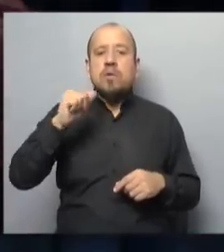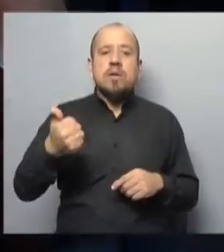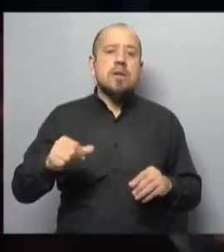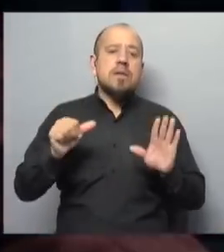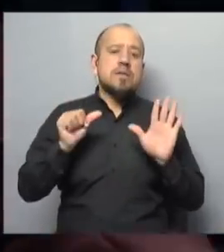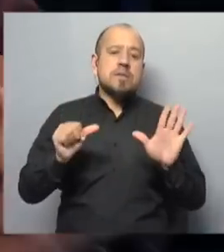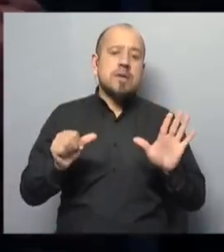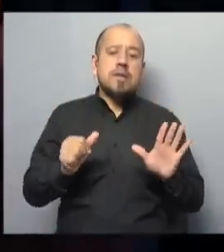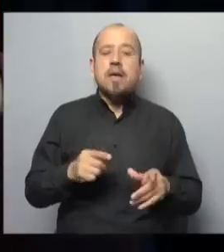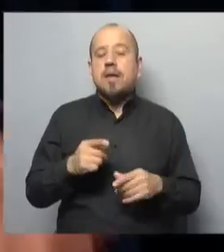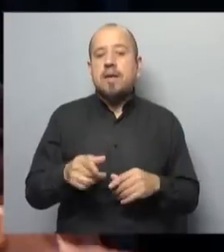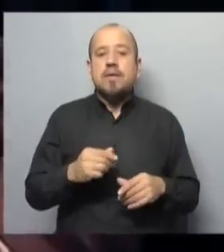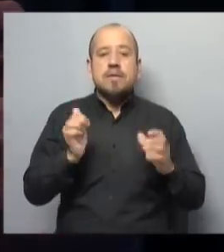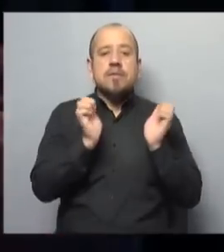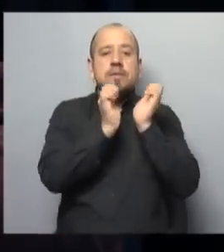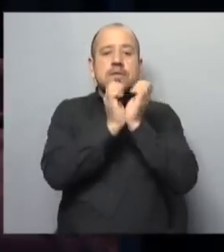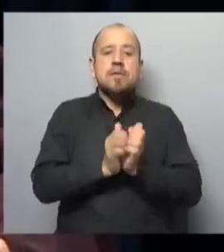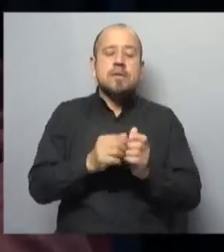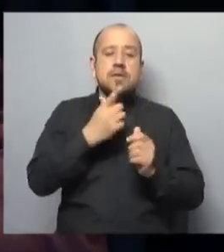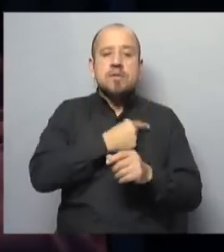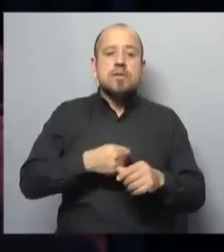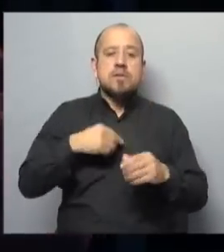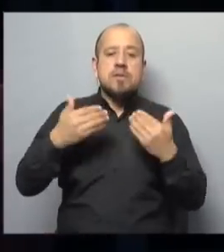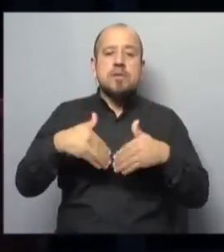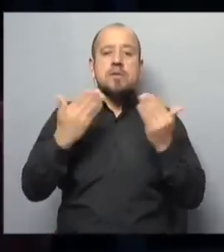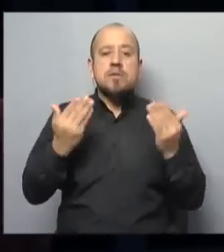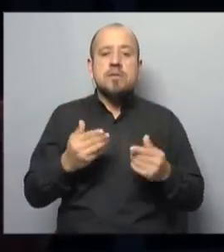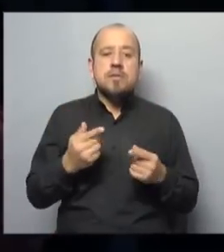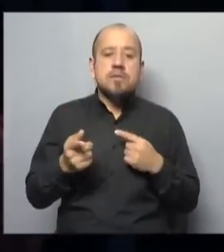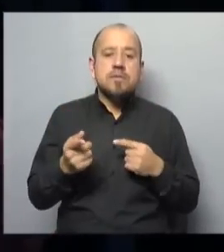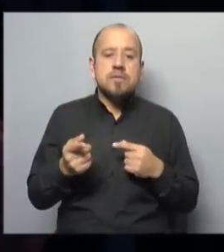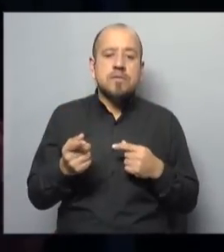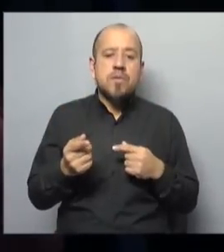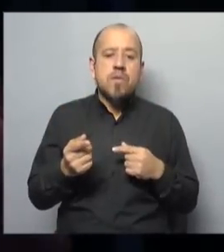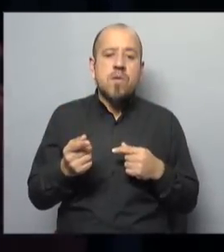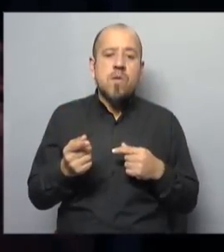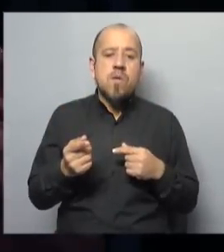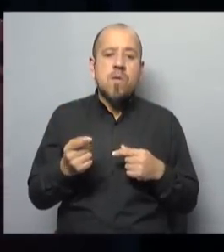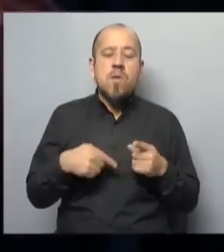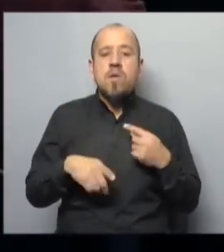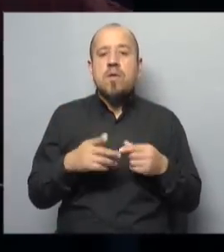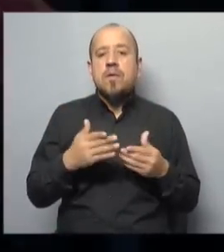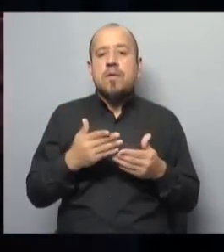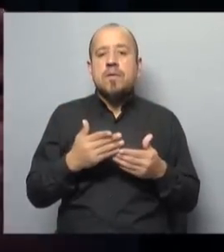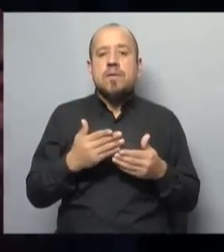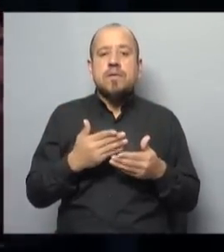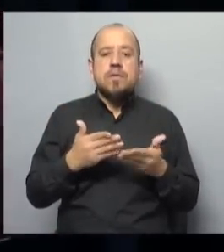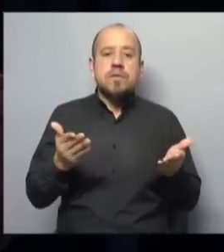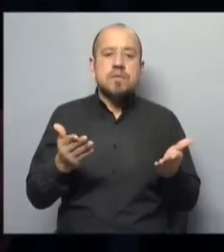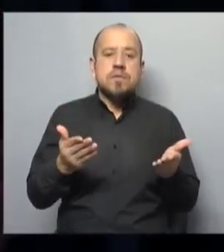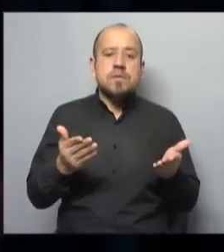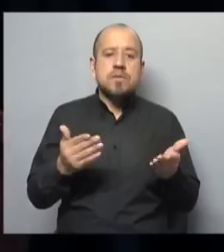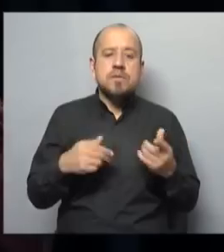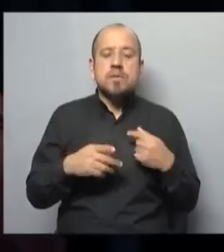esto es nacional y tengo seis campeones y me da la sensación que es una frustración permanente